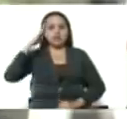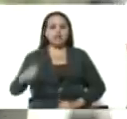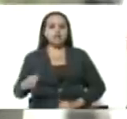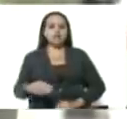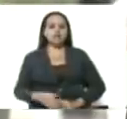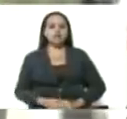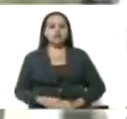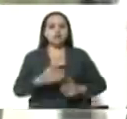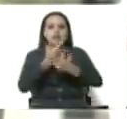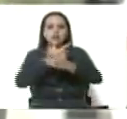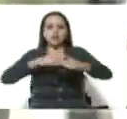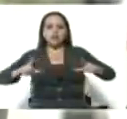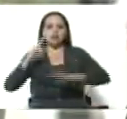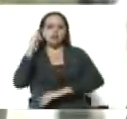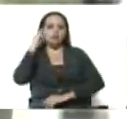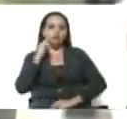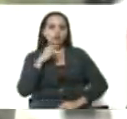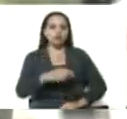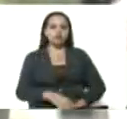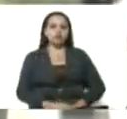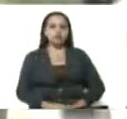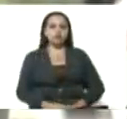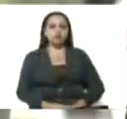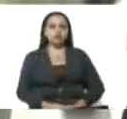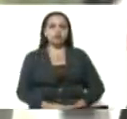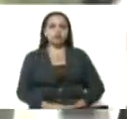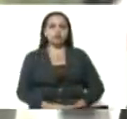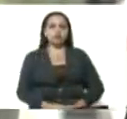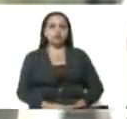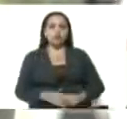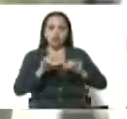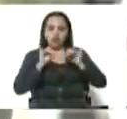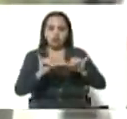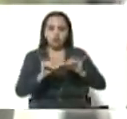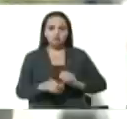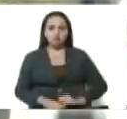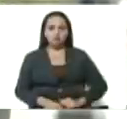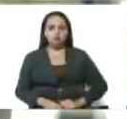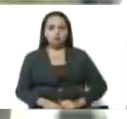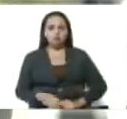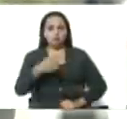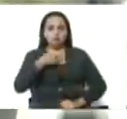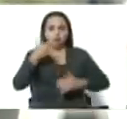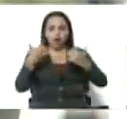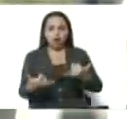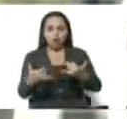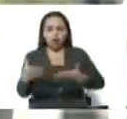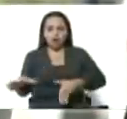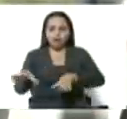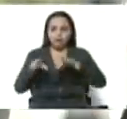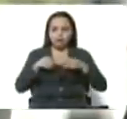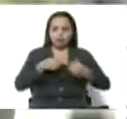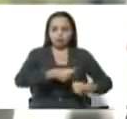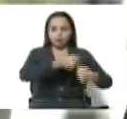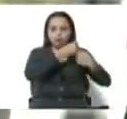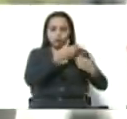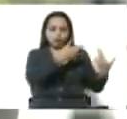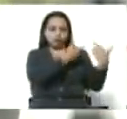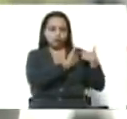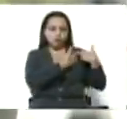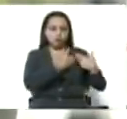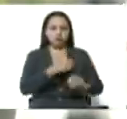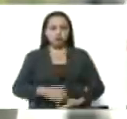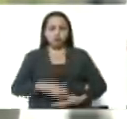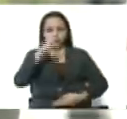libertador bolivariano el cual comanda ley con honor espíritu de